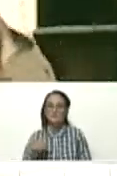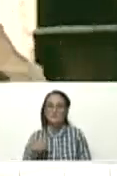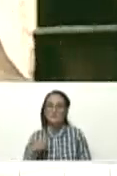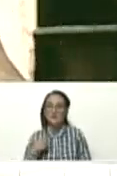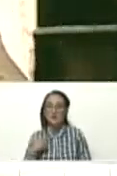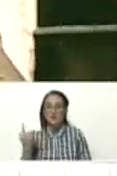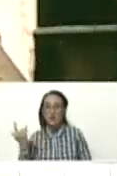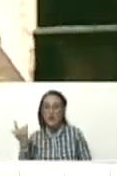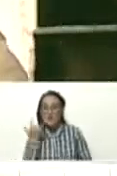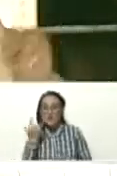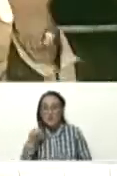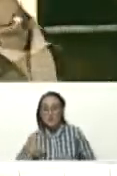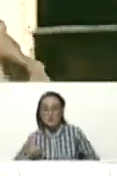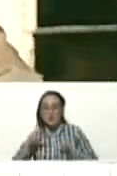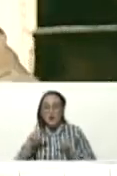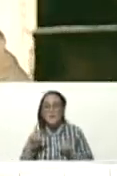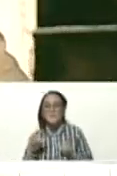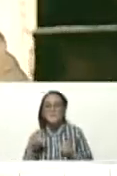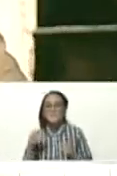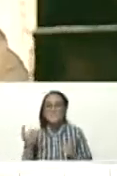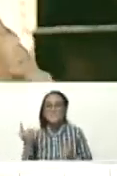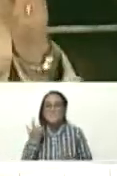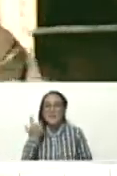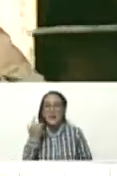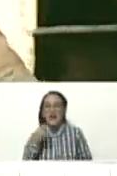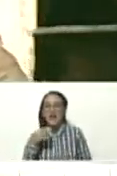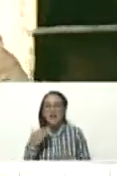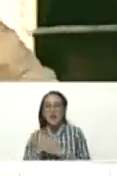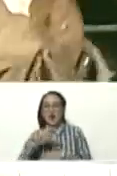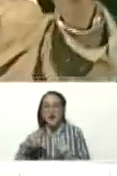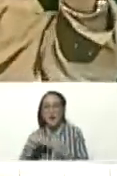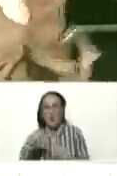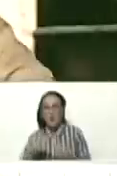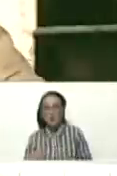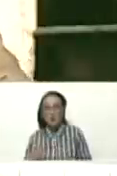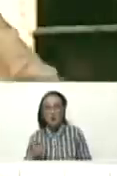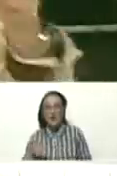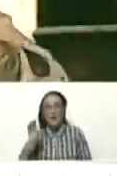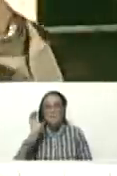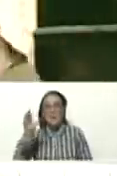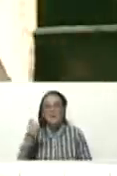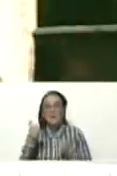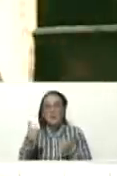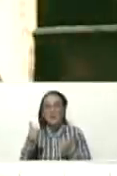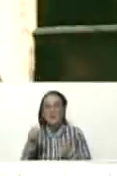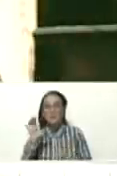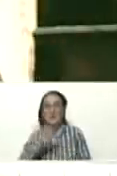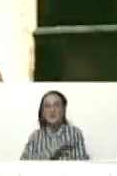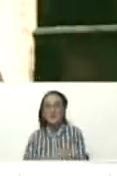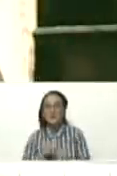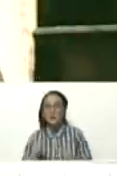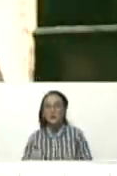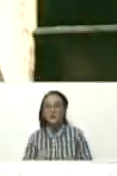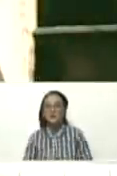pilas revolucionarias, las pilas comuneras, las pilas de la patria buena, de la patria potencia.